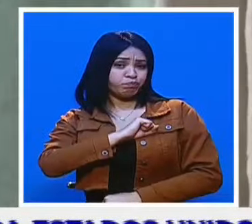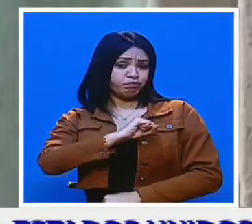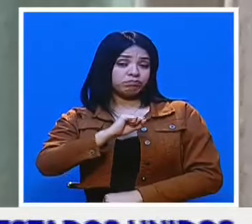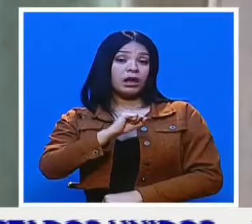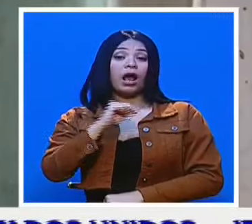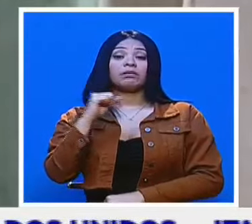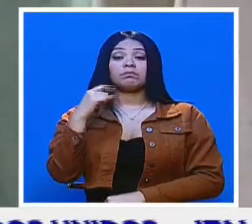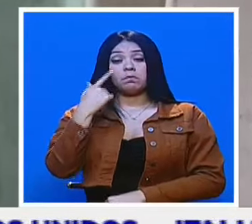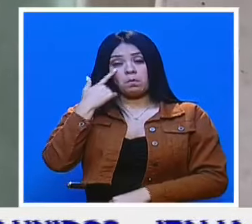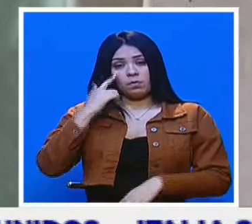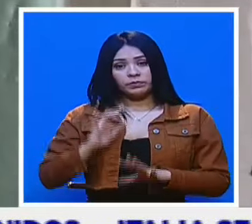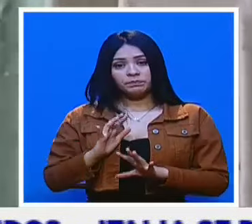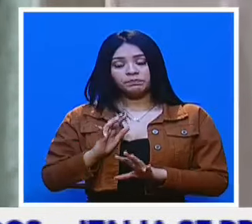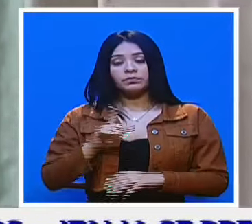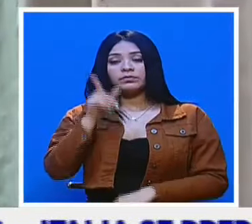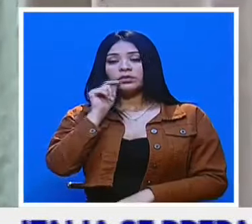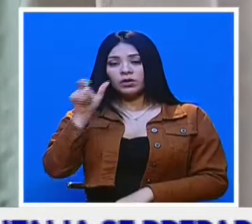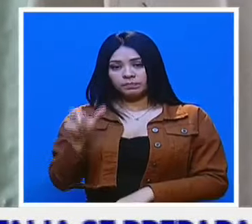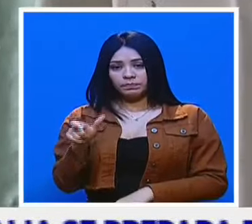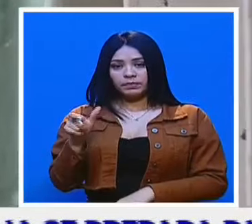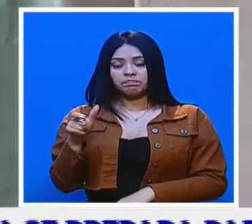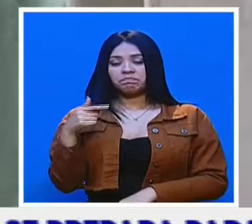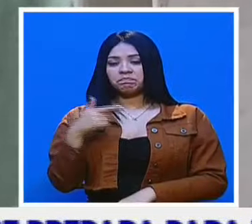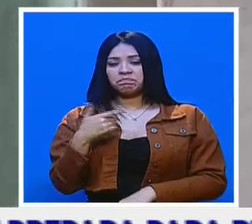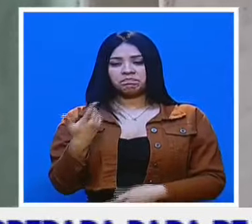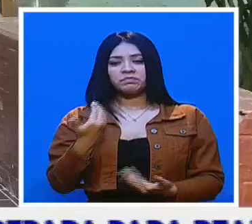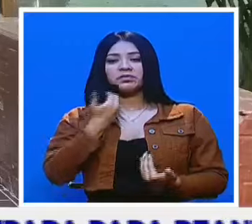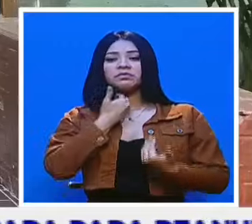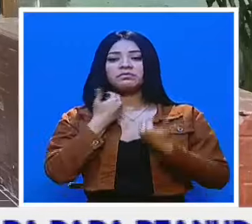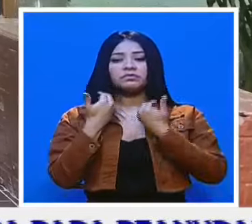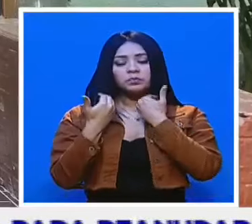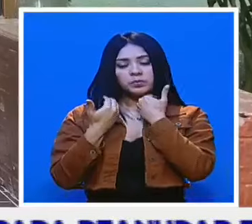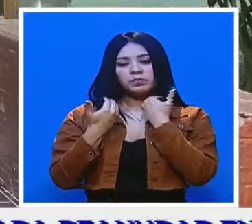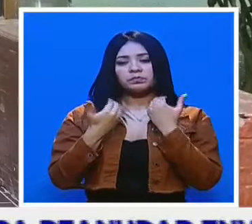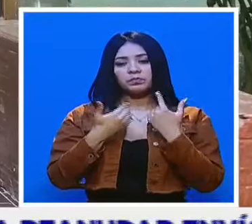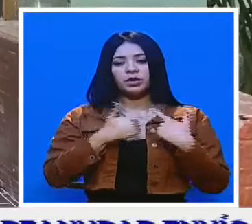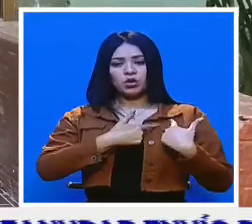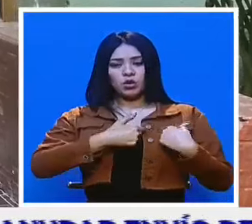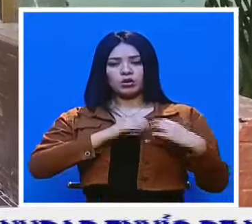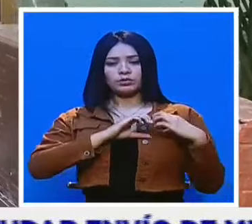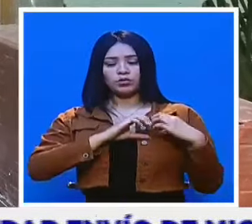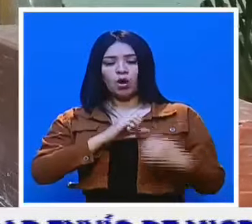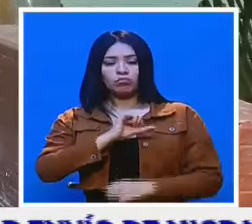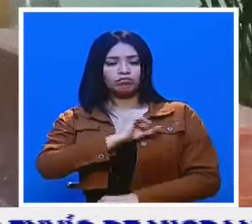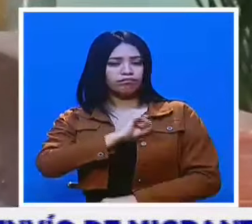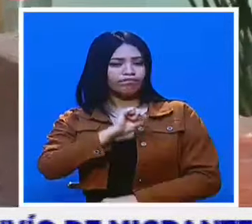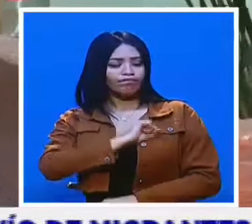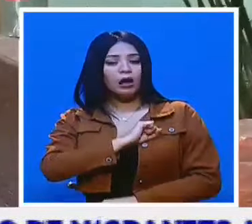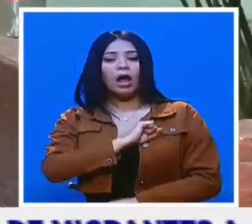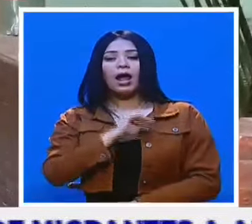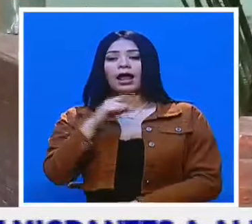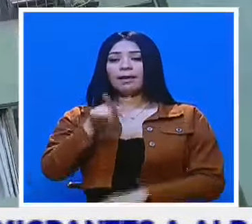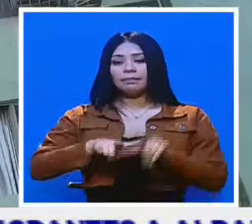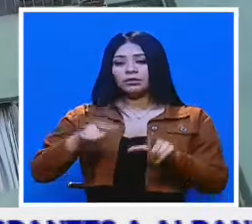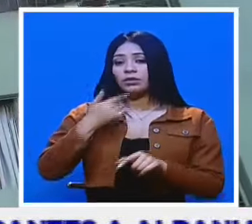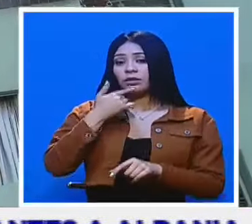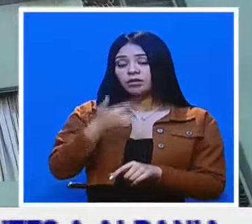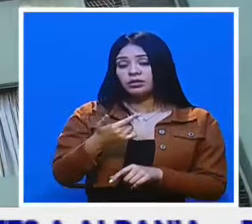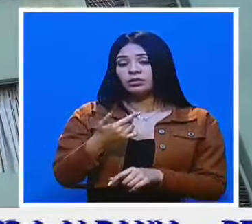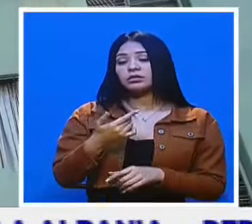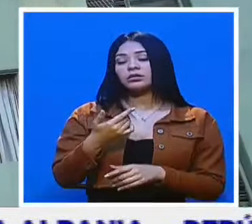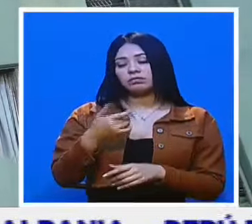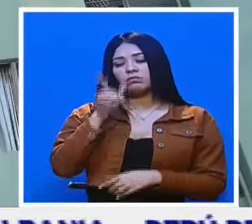Guillén precisamente padecía de una cardiopatía. Esta es la información, además de que los vecinos refieren que